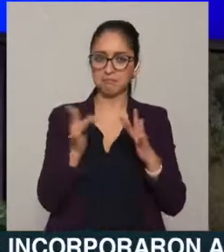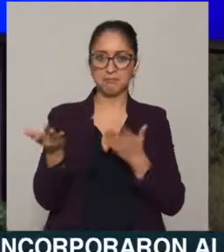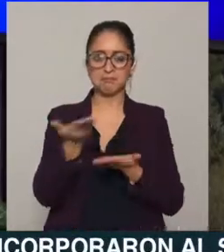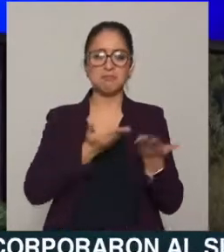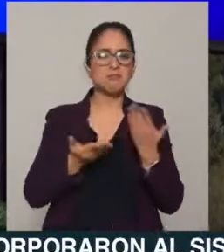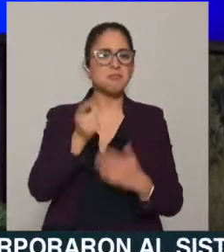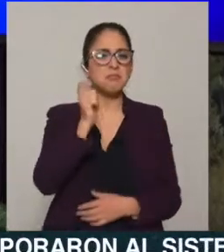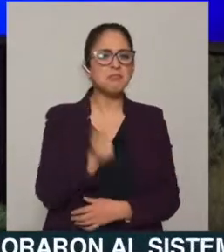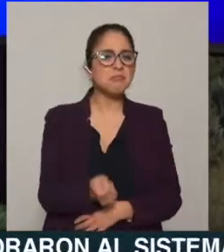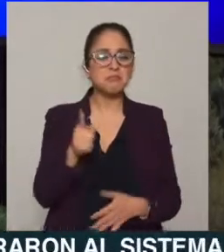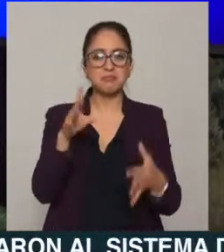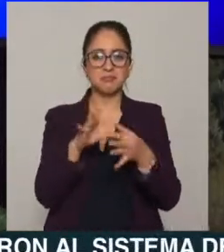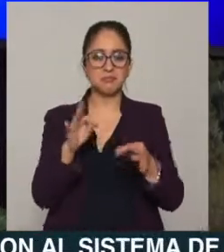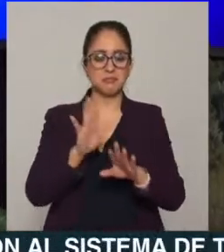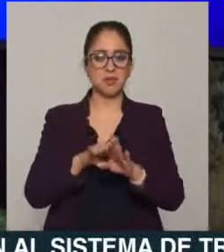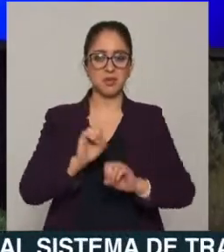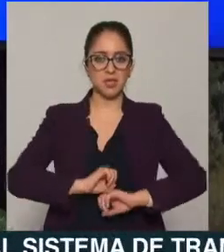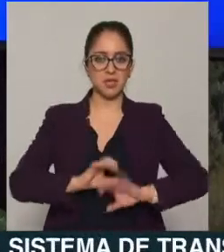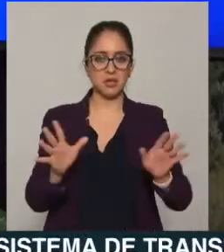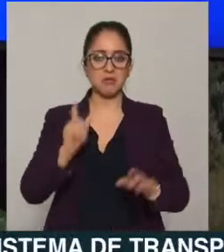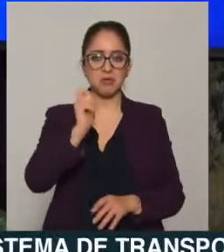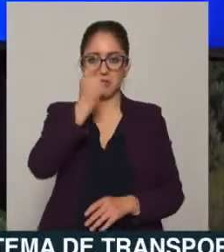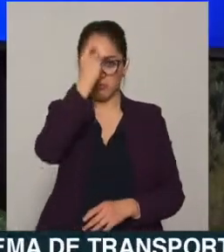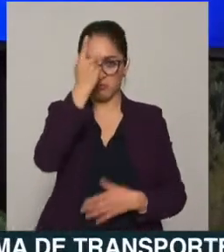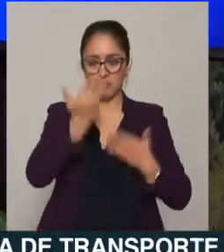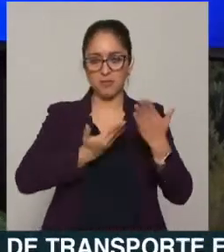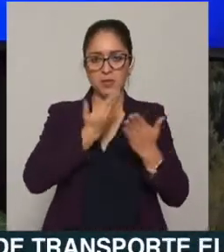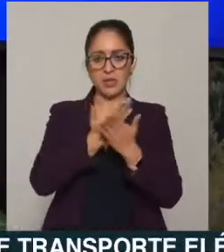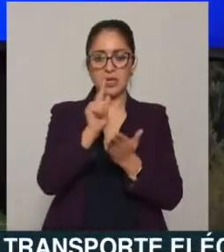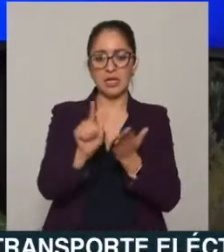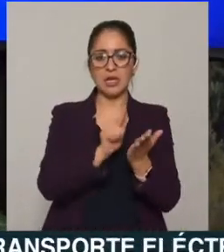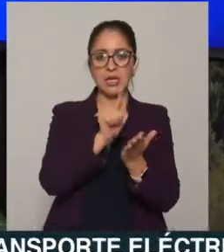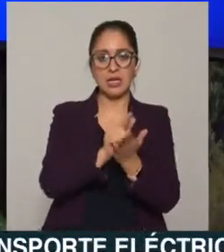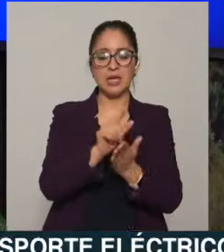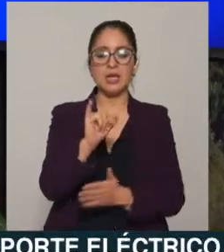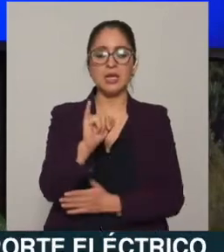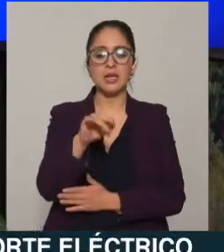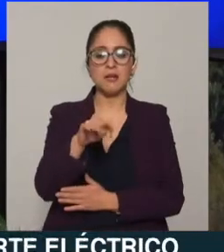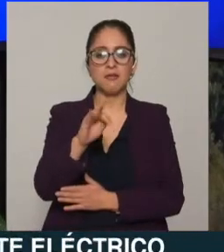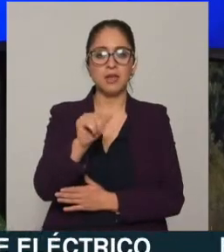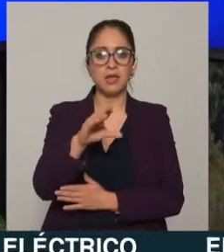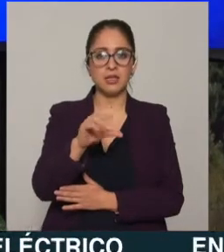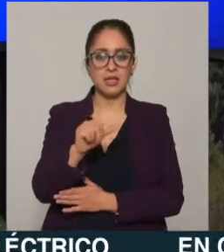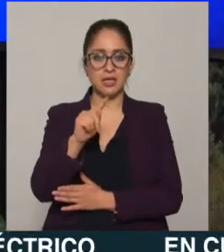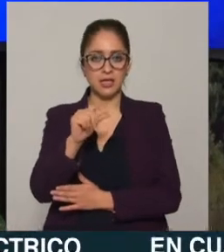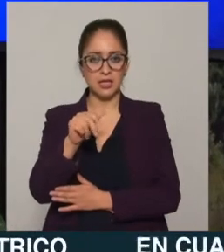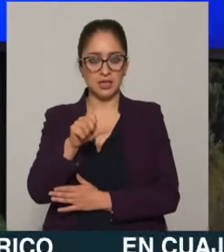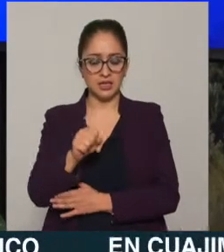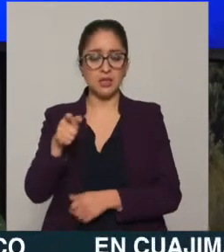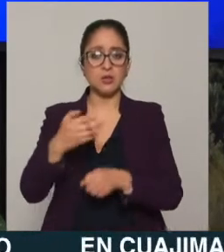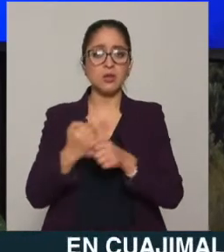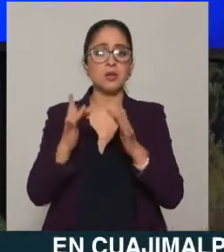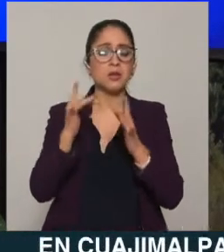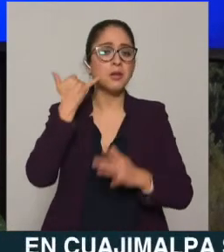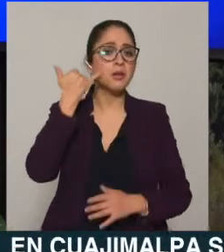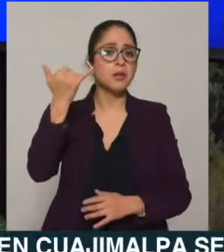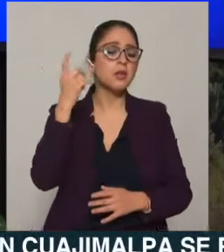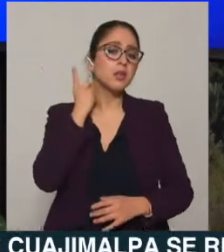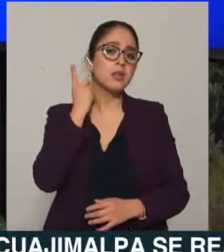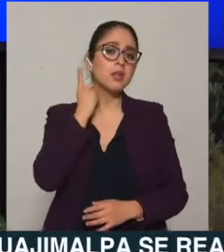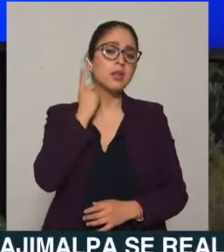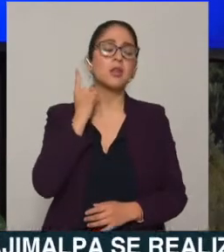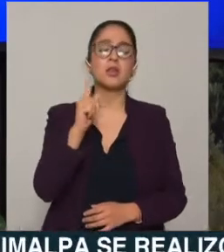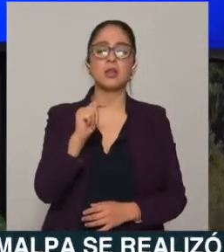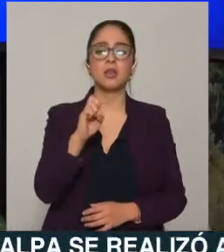instantes para explicarnos a detalle de lo que se trata la iniciativa de ley de infancias trans. Tenemos en la línea telefónica al diputado local de Temístocles Villanueva. Él